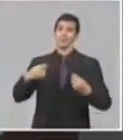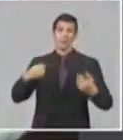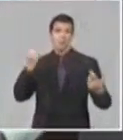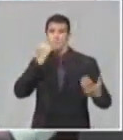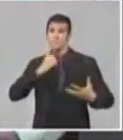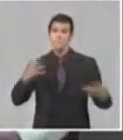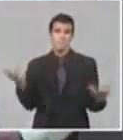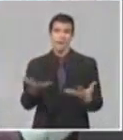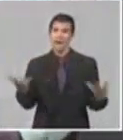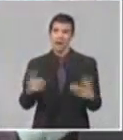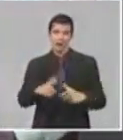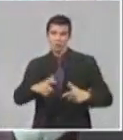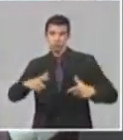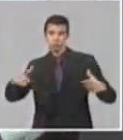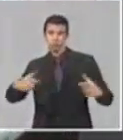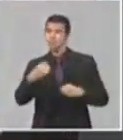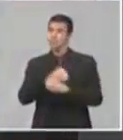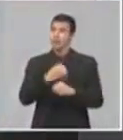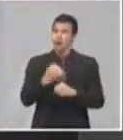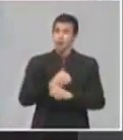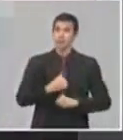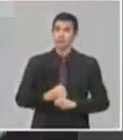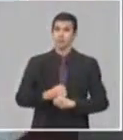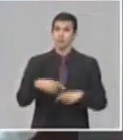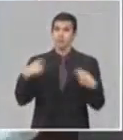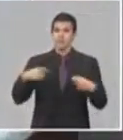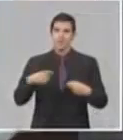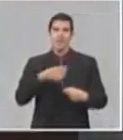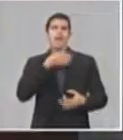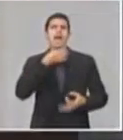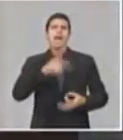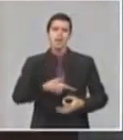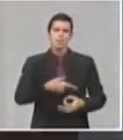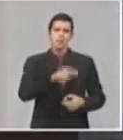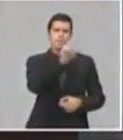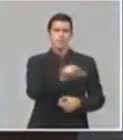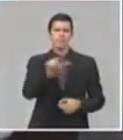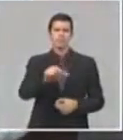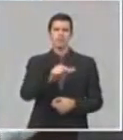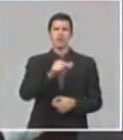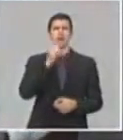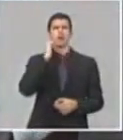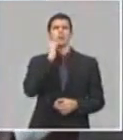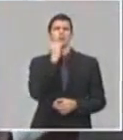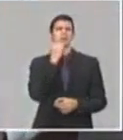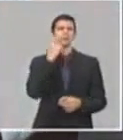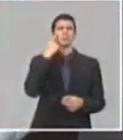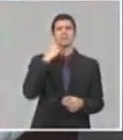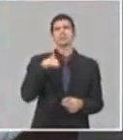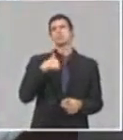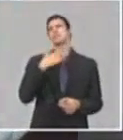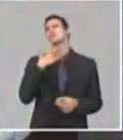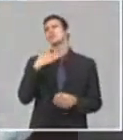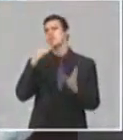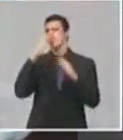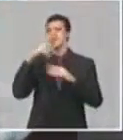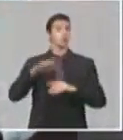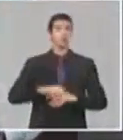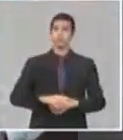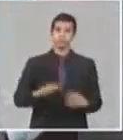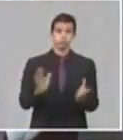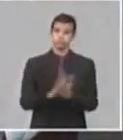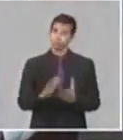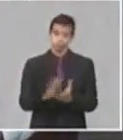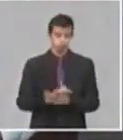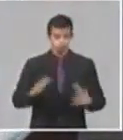comercialización lleva incentivo ya apoyos en créditos llevar es el estudio de las posibilidades de